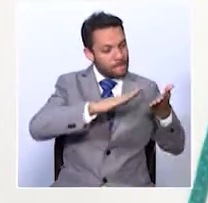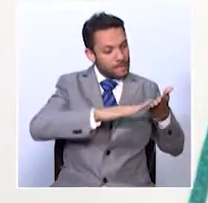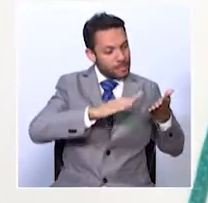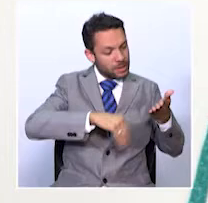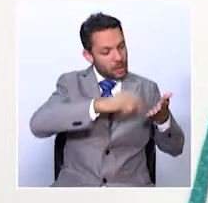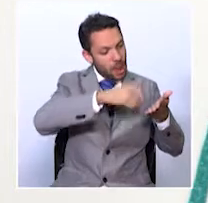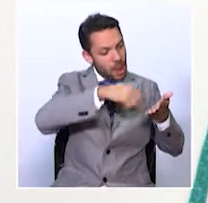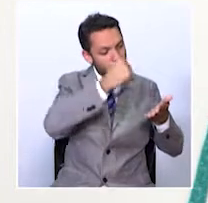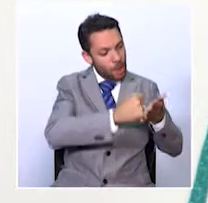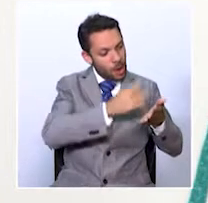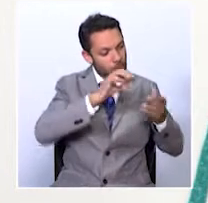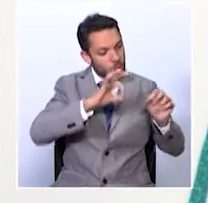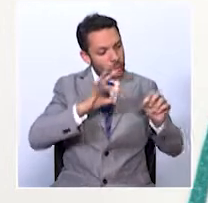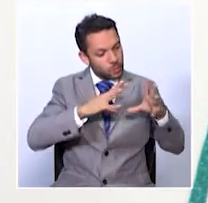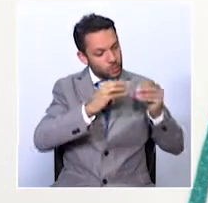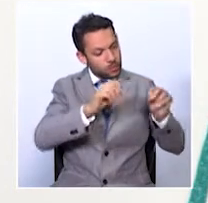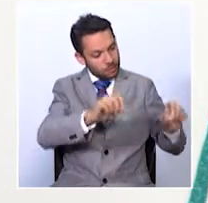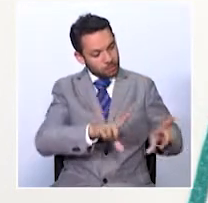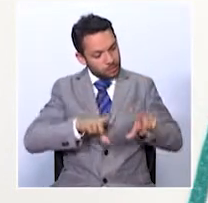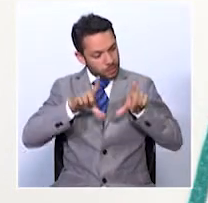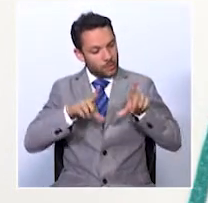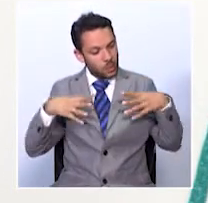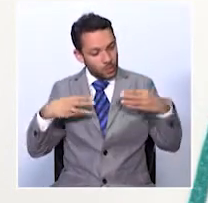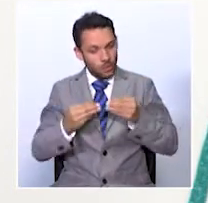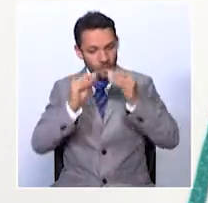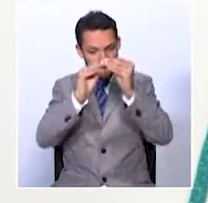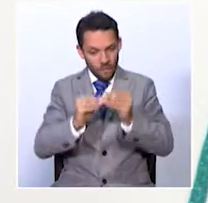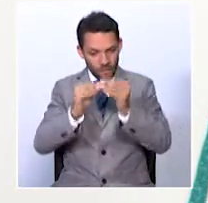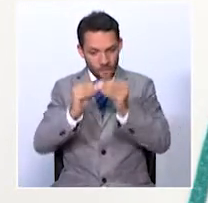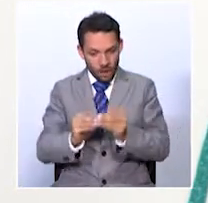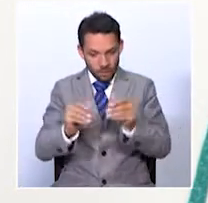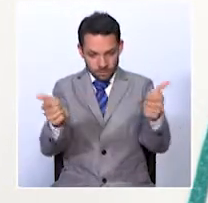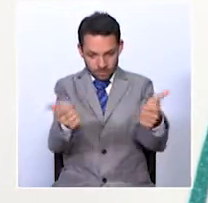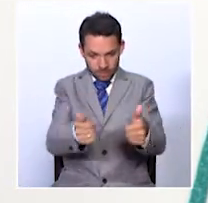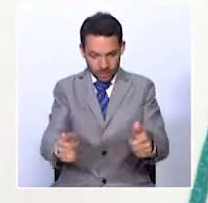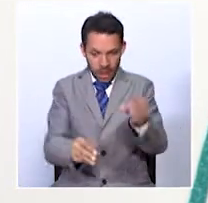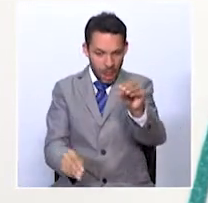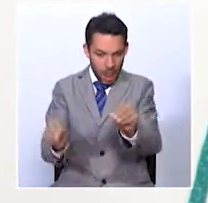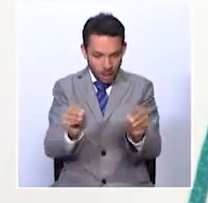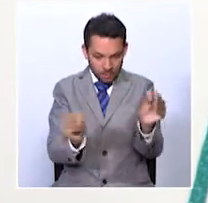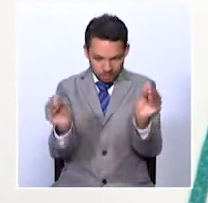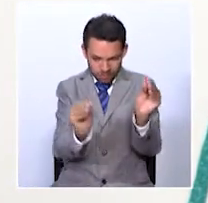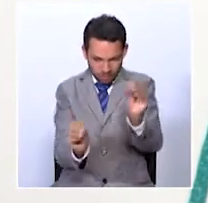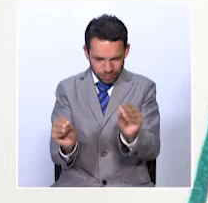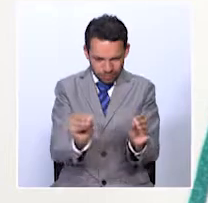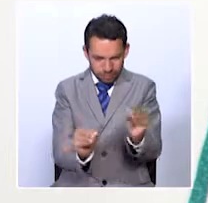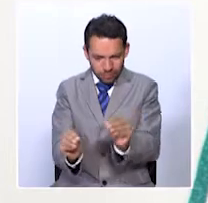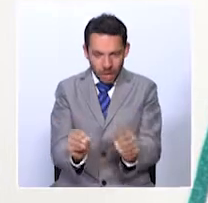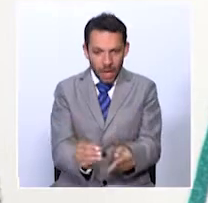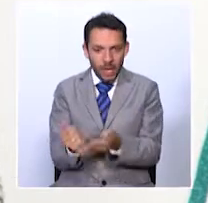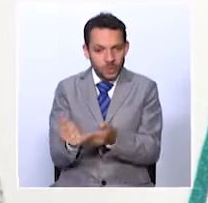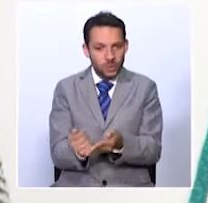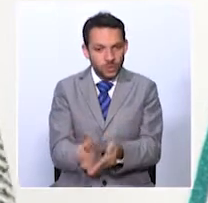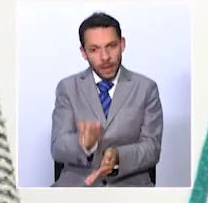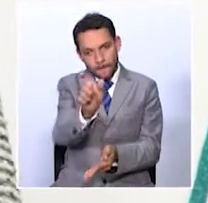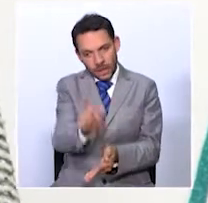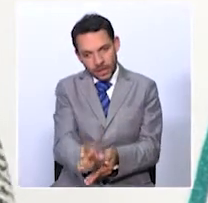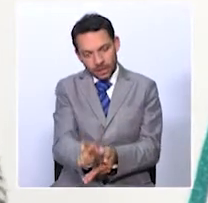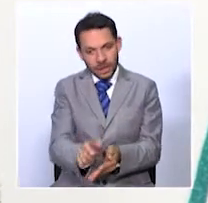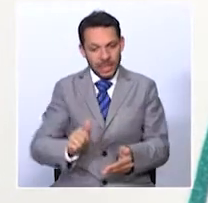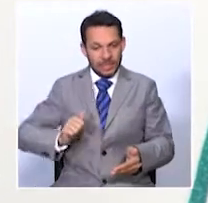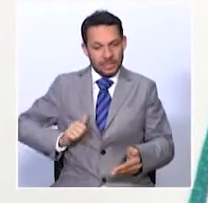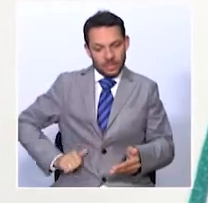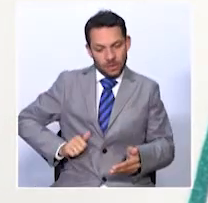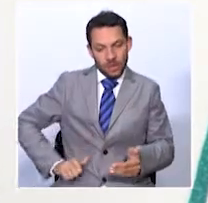para modular, para moldear y para cambiar un poco la figura del ser humano, que eso es la cirugía